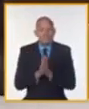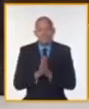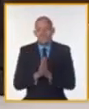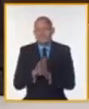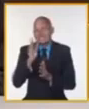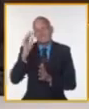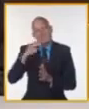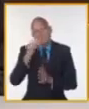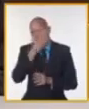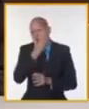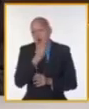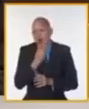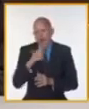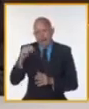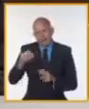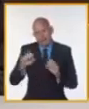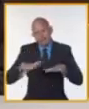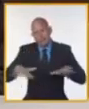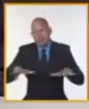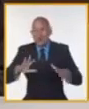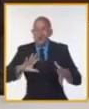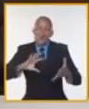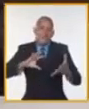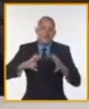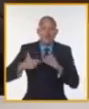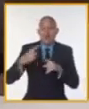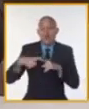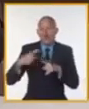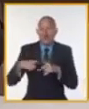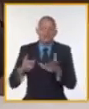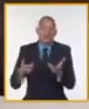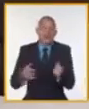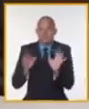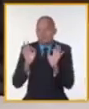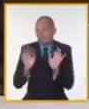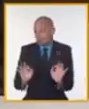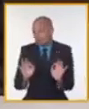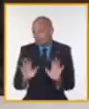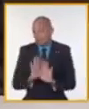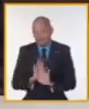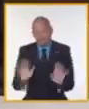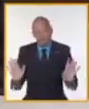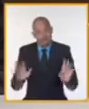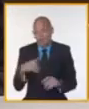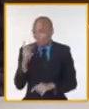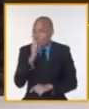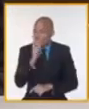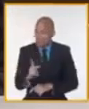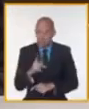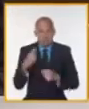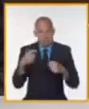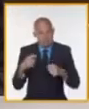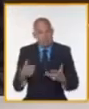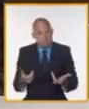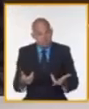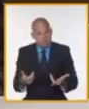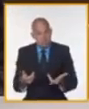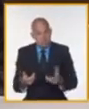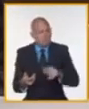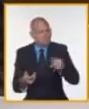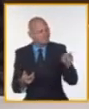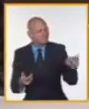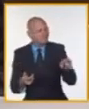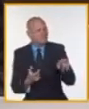también a hacer las cosas diferentes. No se puede hacer el trabajo político ideológico. Aquí los compañeros que se refirieron al trabajo político